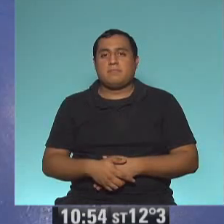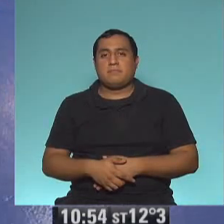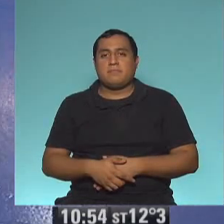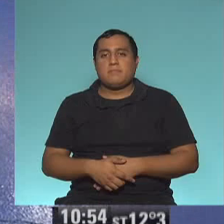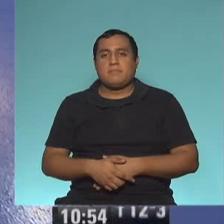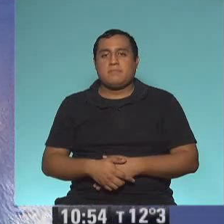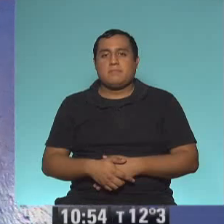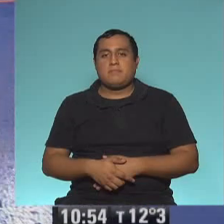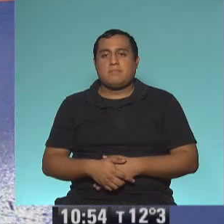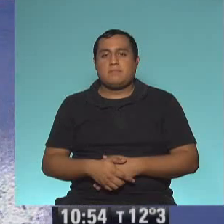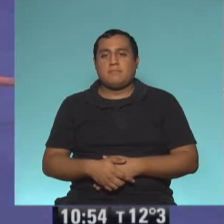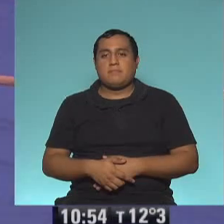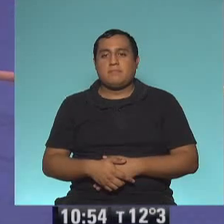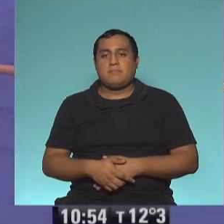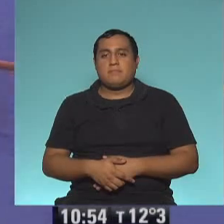¡Salta, salta!